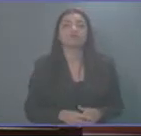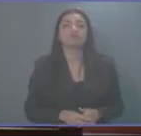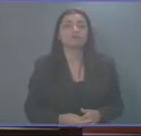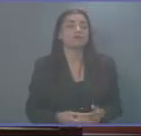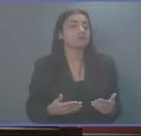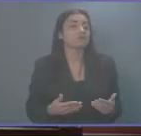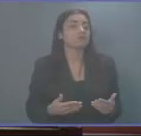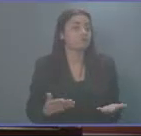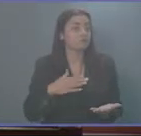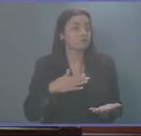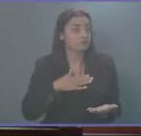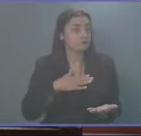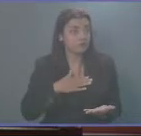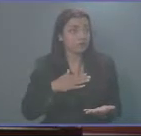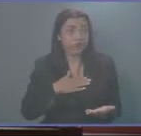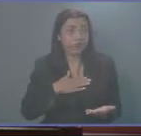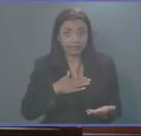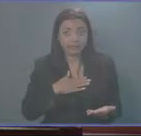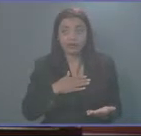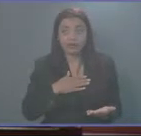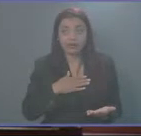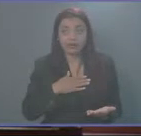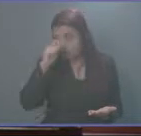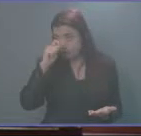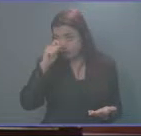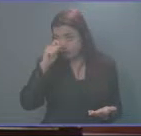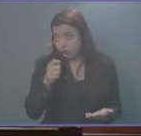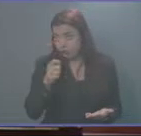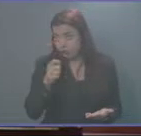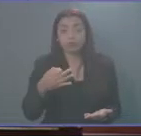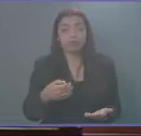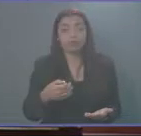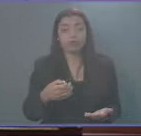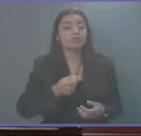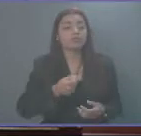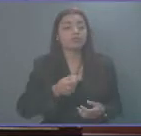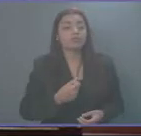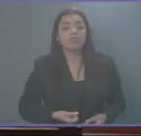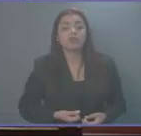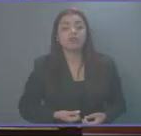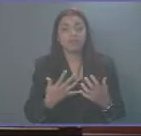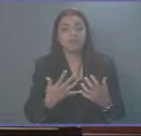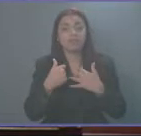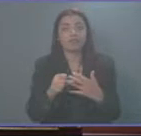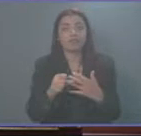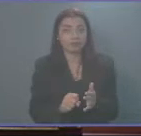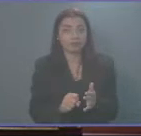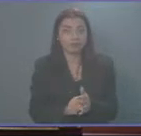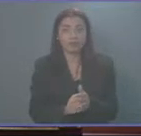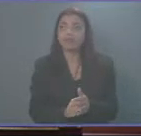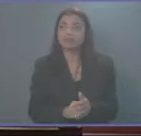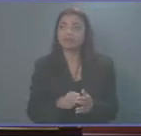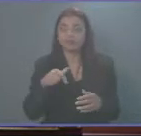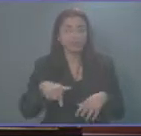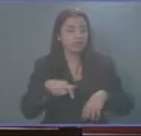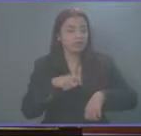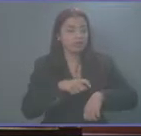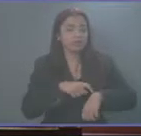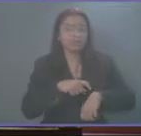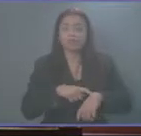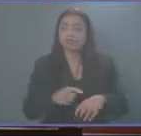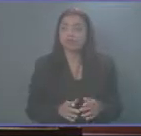Es para mí un honor poderme dirigir a este pleno en este momento